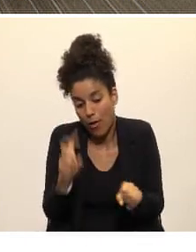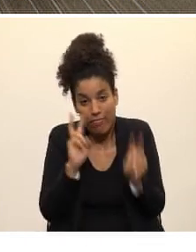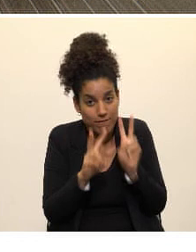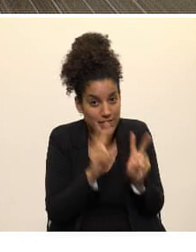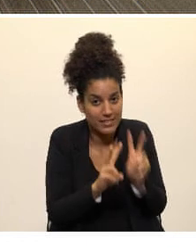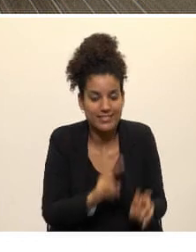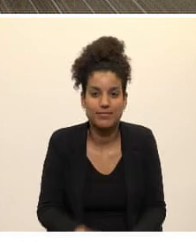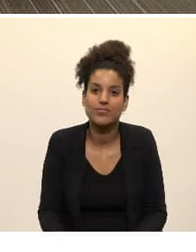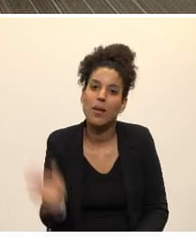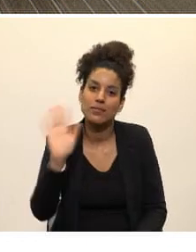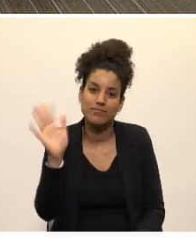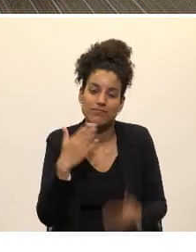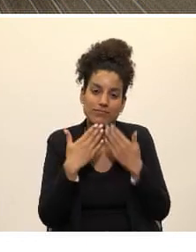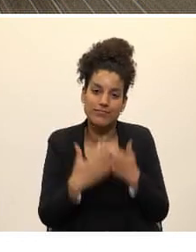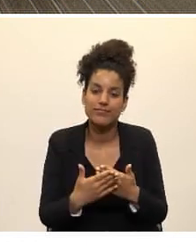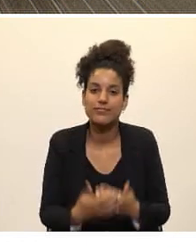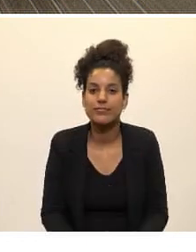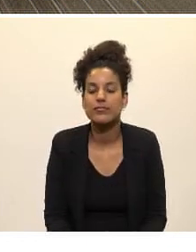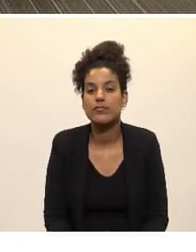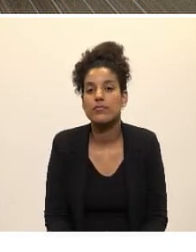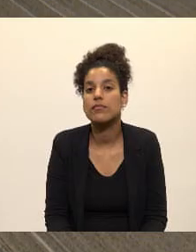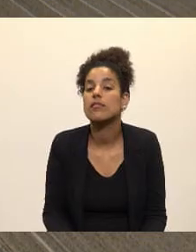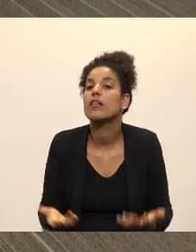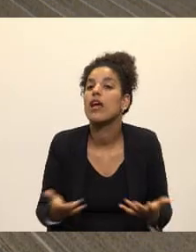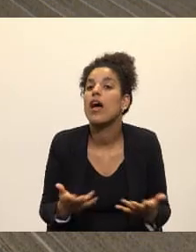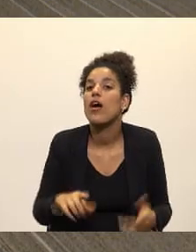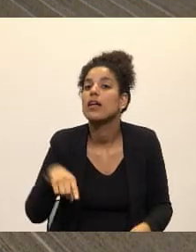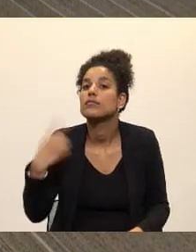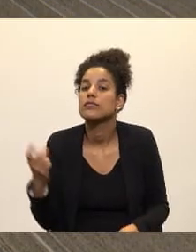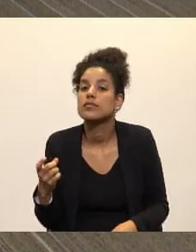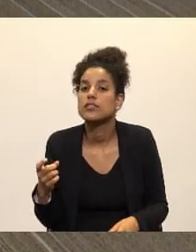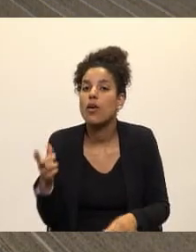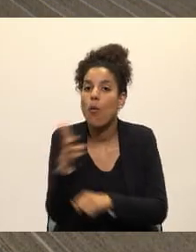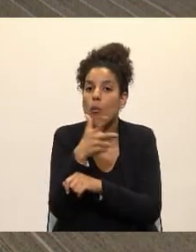Buenísimo. Gracias. Bueno, hasta luego. Y ahora vamos a pasar a ver un video.